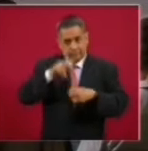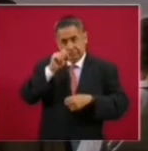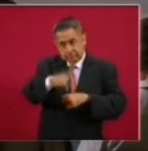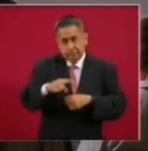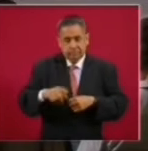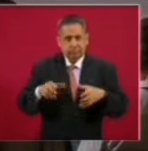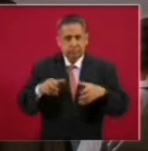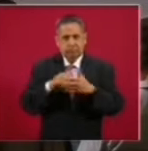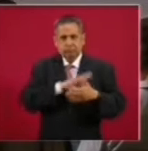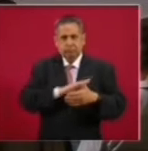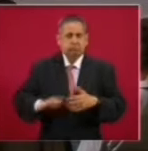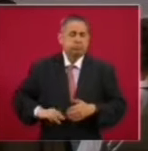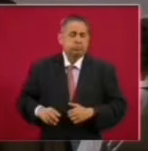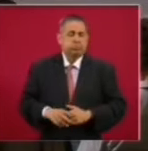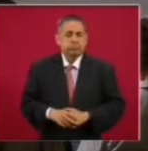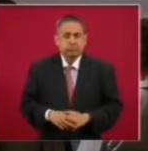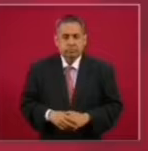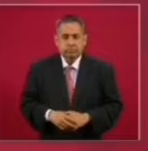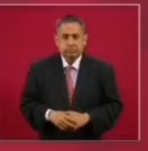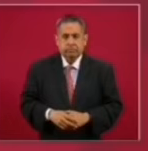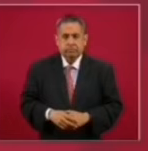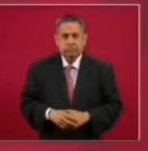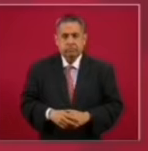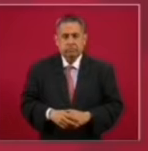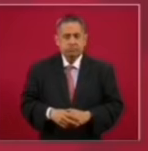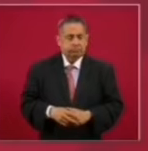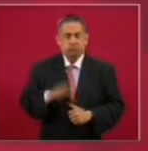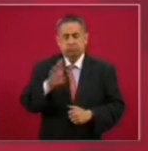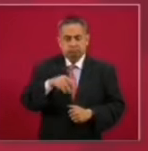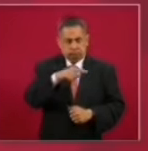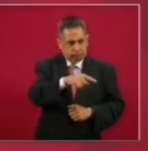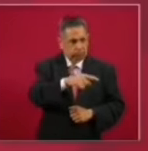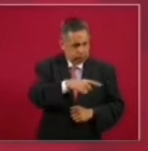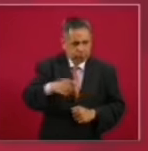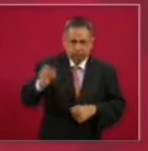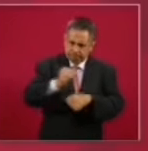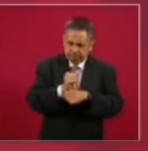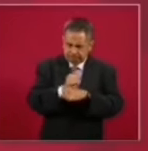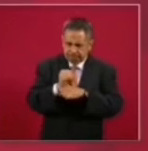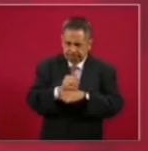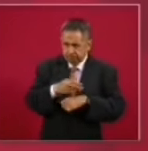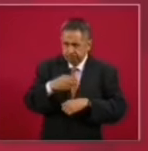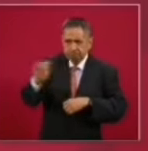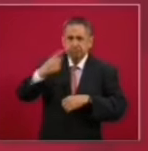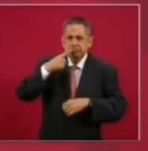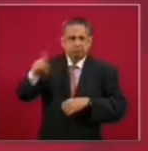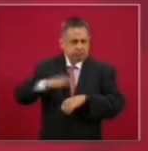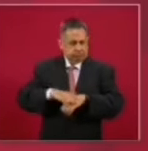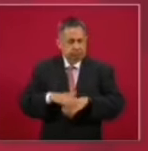municipio. Gracias, presidente. Pues que en este caso que se investigue y